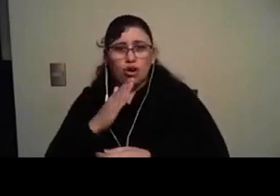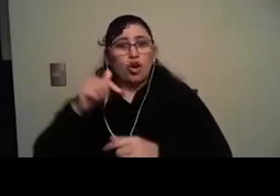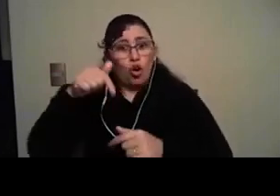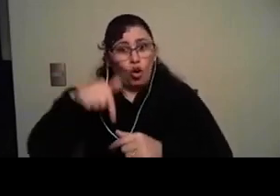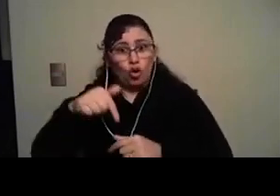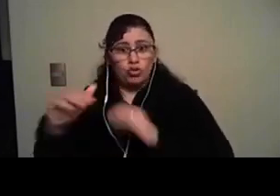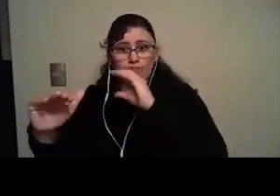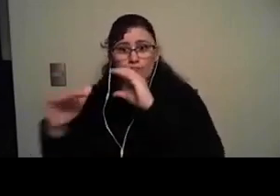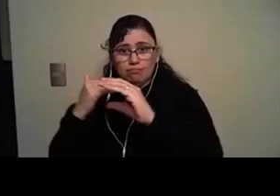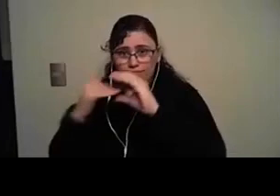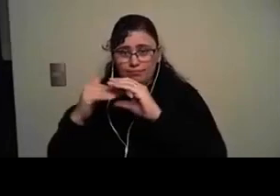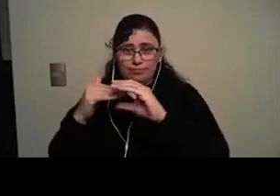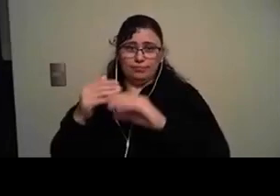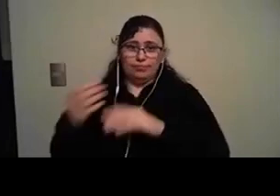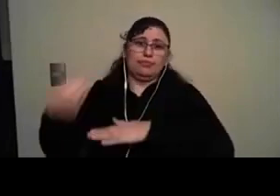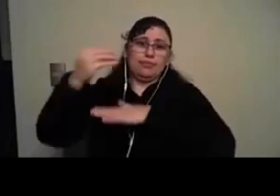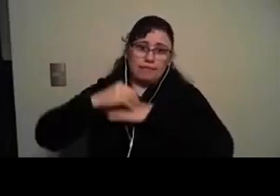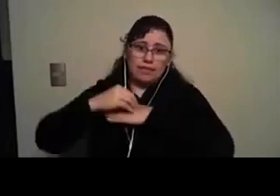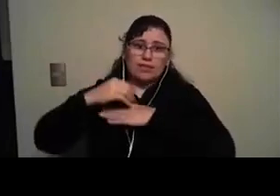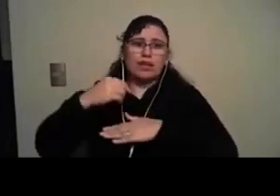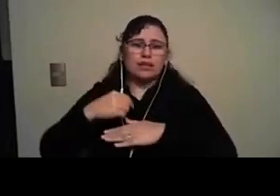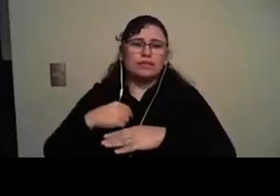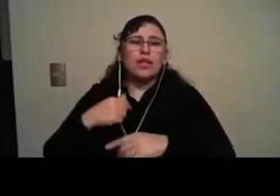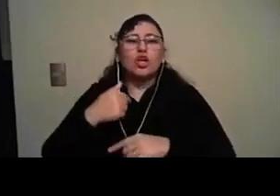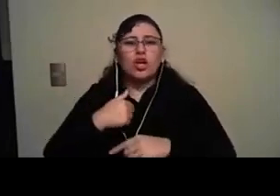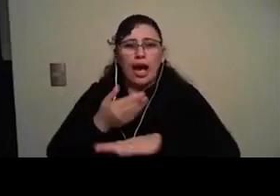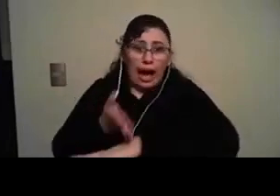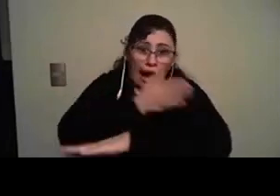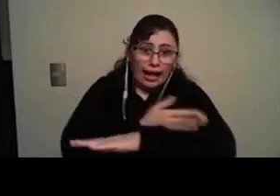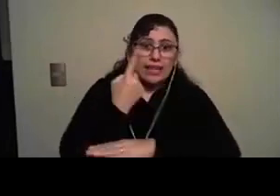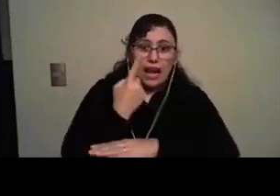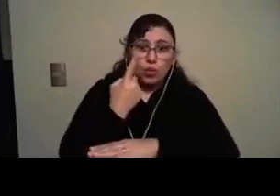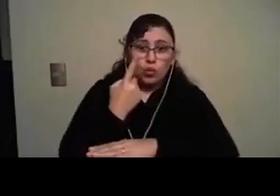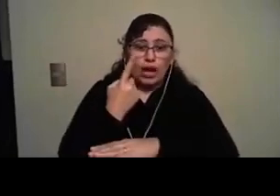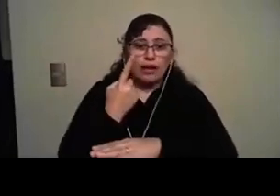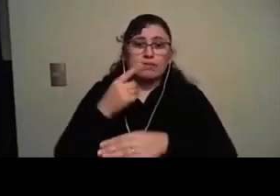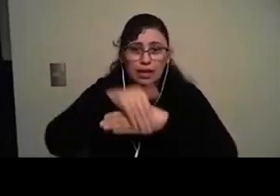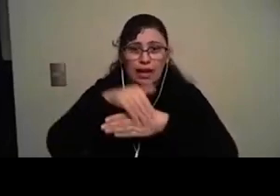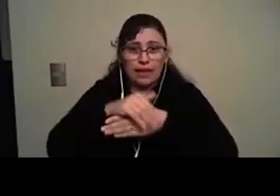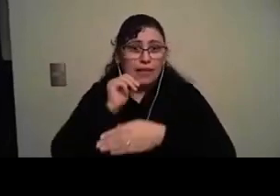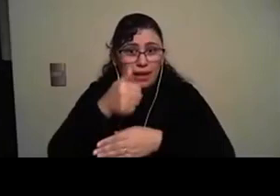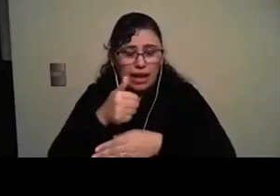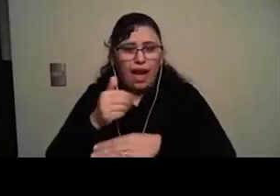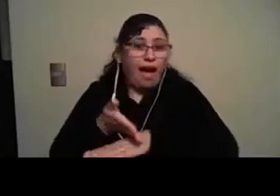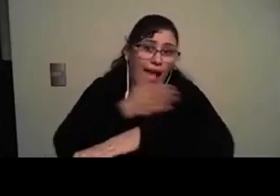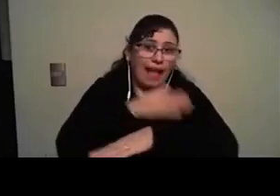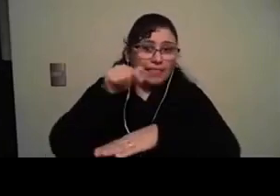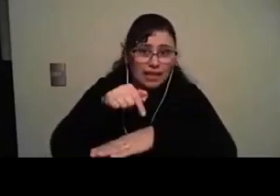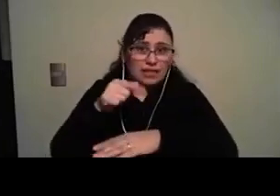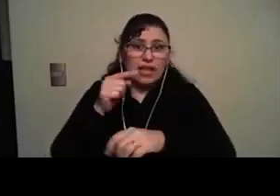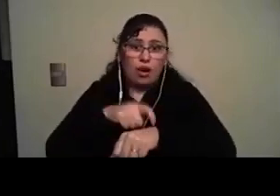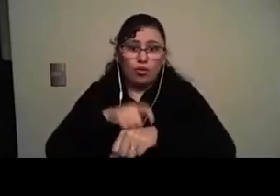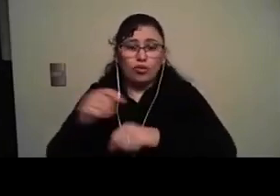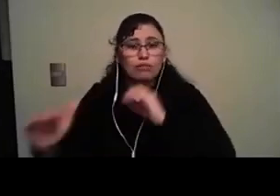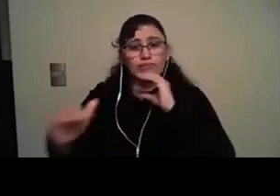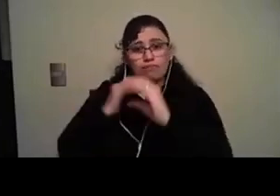del día y hasta mañana, hasta antes de la 1, para yo poder hacer la calendarización de estudiantes que quieran revisarla y